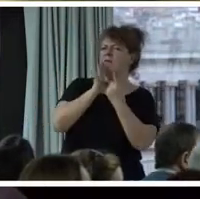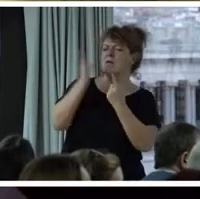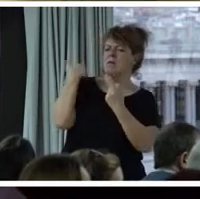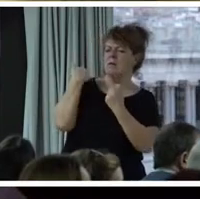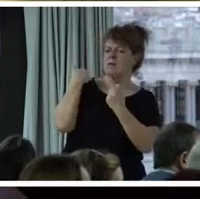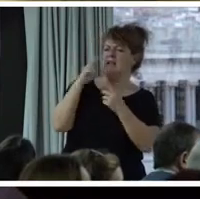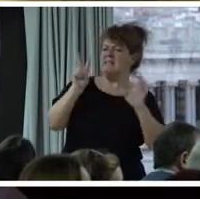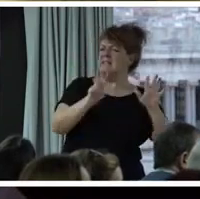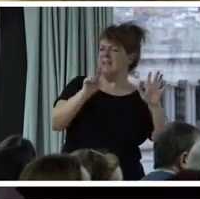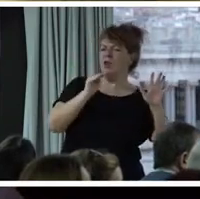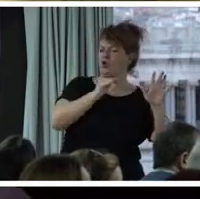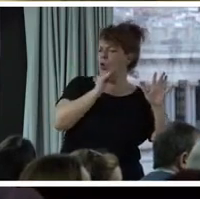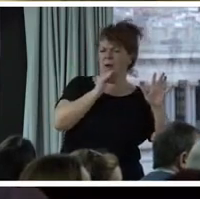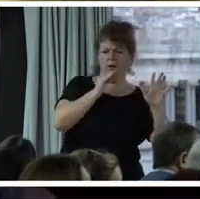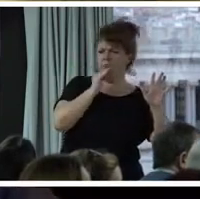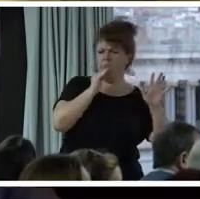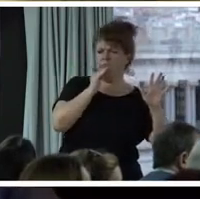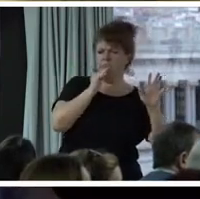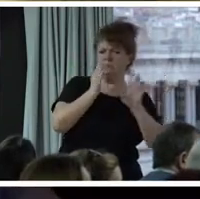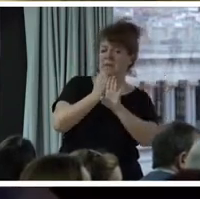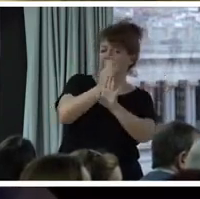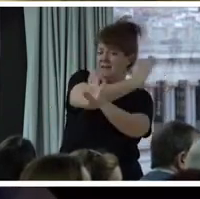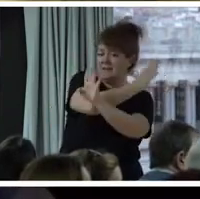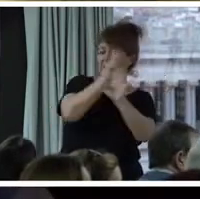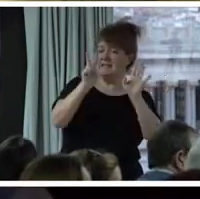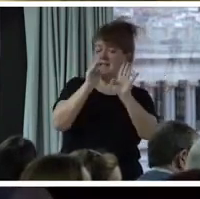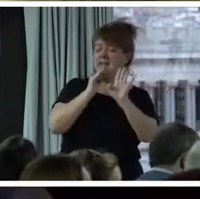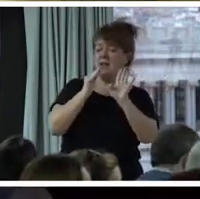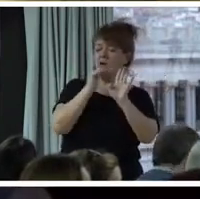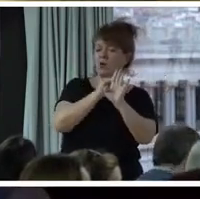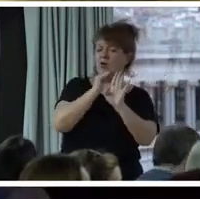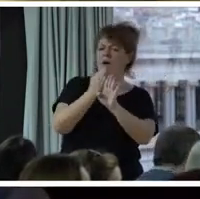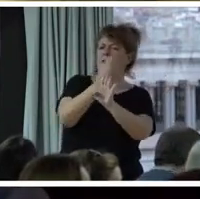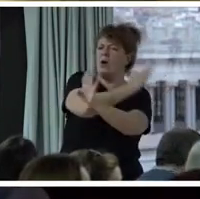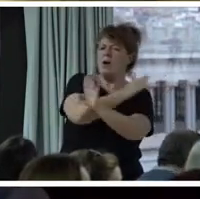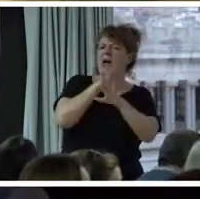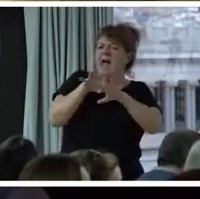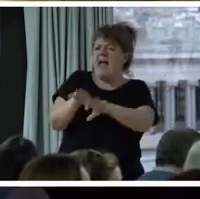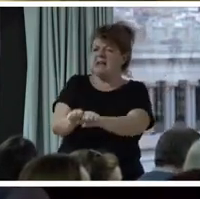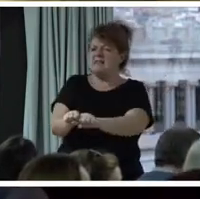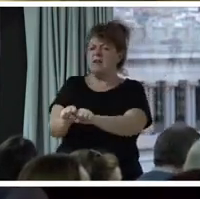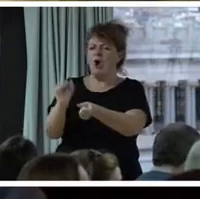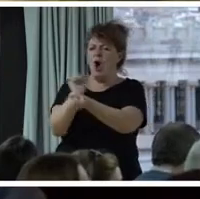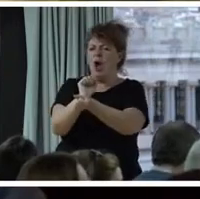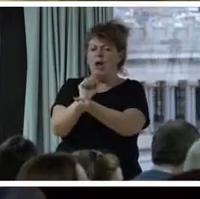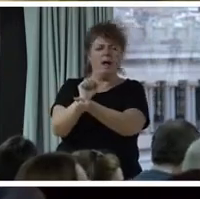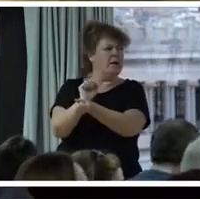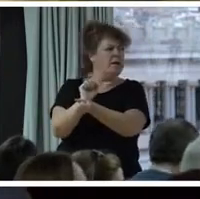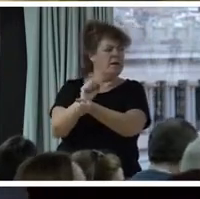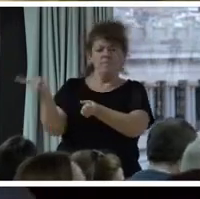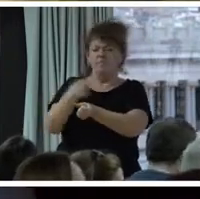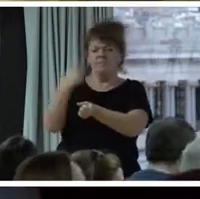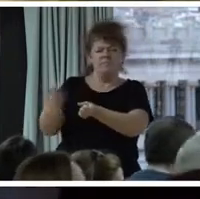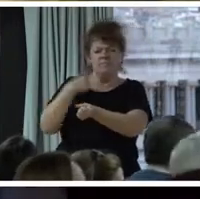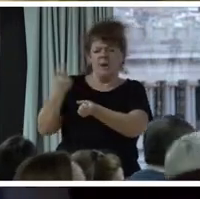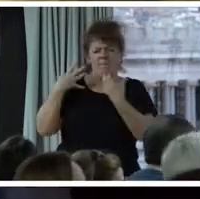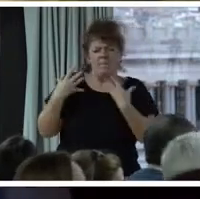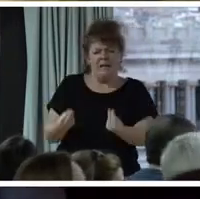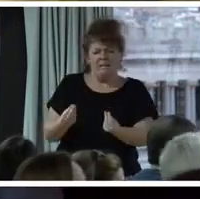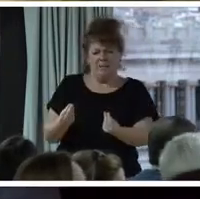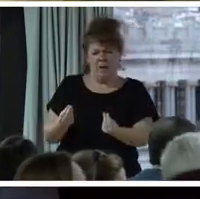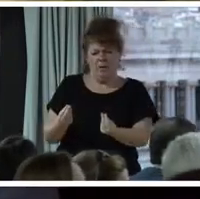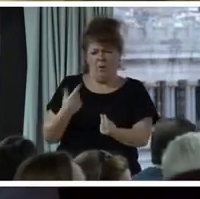al 7 de octubre la situación anterior del 7 de octubre consistía en un estado de incarceración masiva por